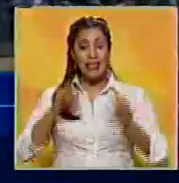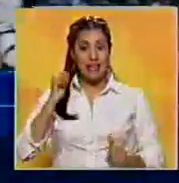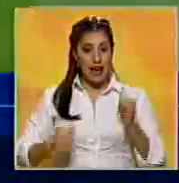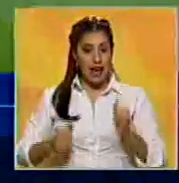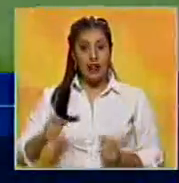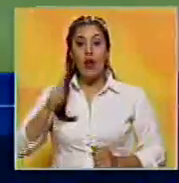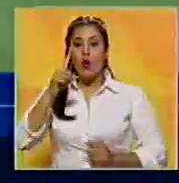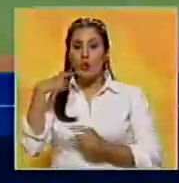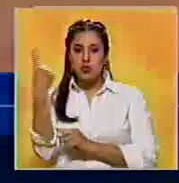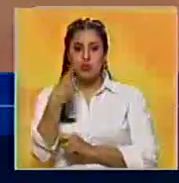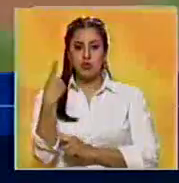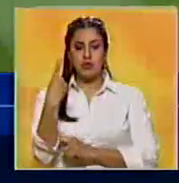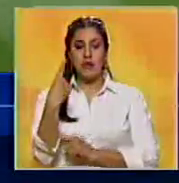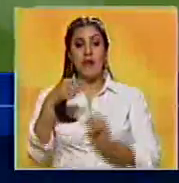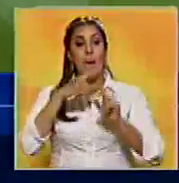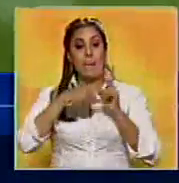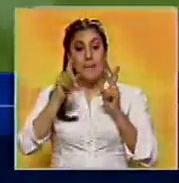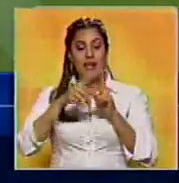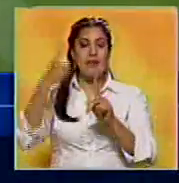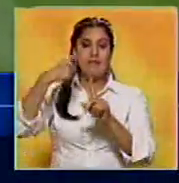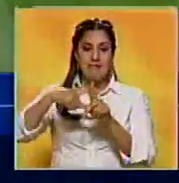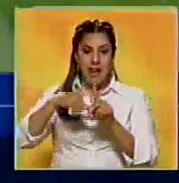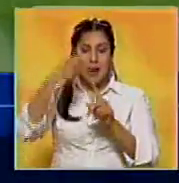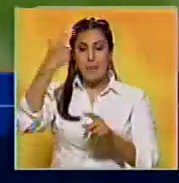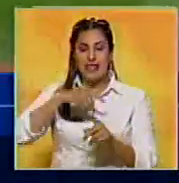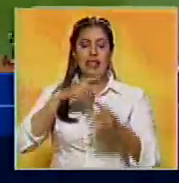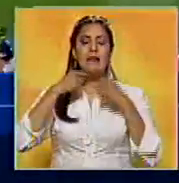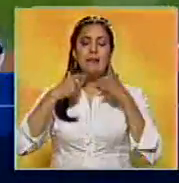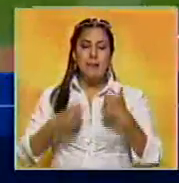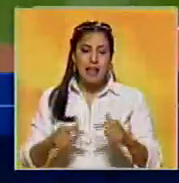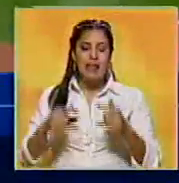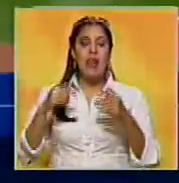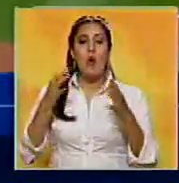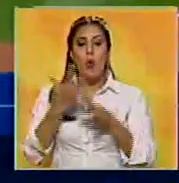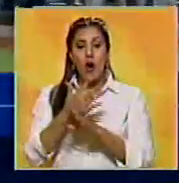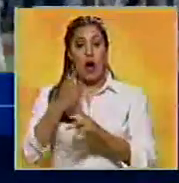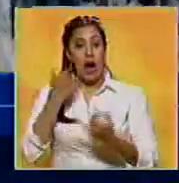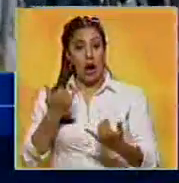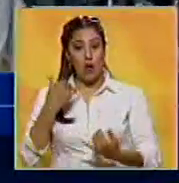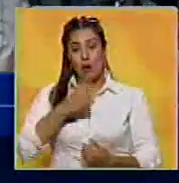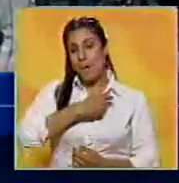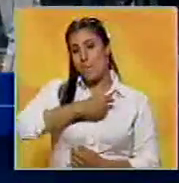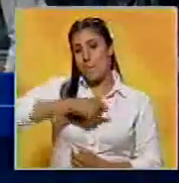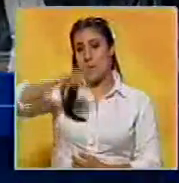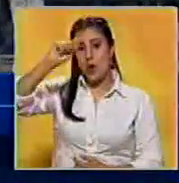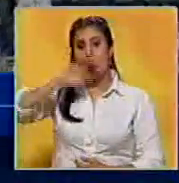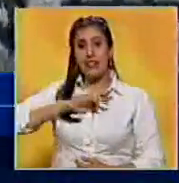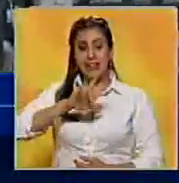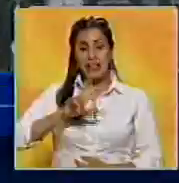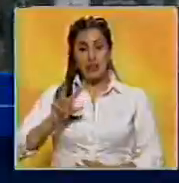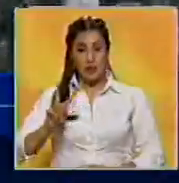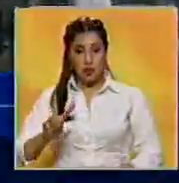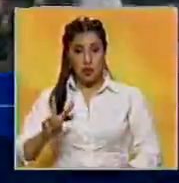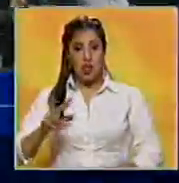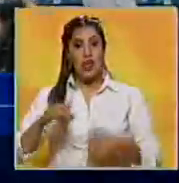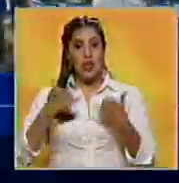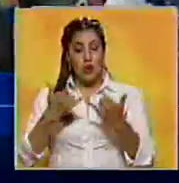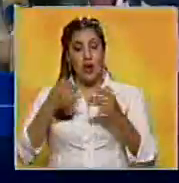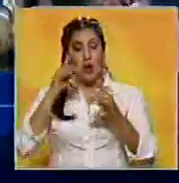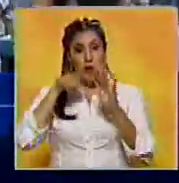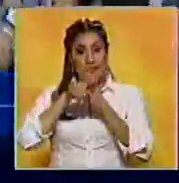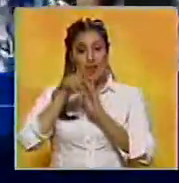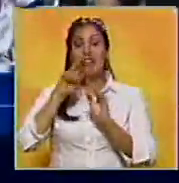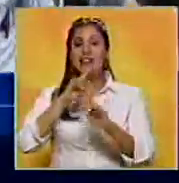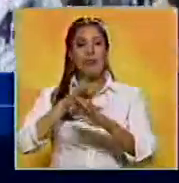7 carreras y 1 cuadrangular. Terminó sumando su 4ª derrota de la campaña. Con el bate, Yan-Hervis Solarte se fue de 3-2 y recibió 1 boleto.